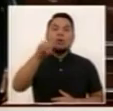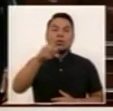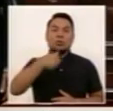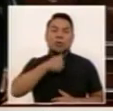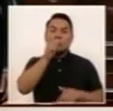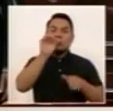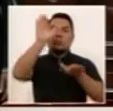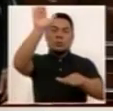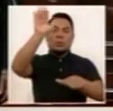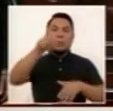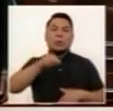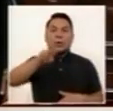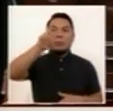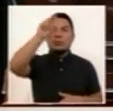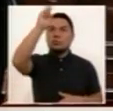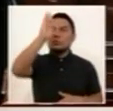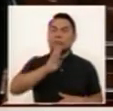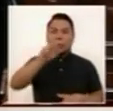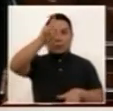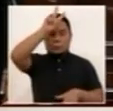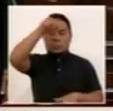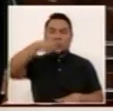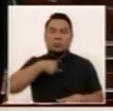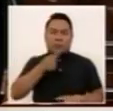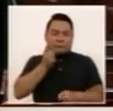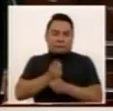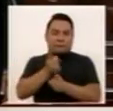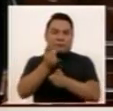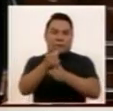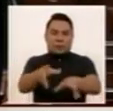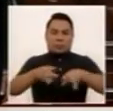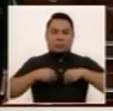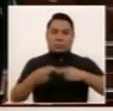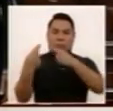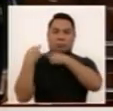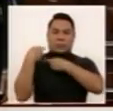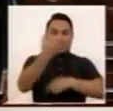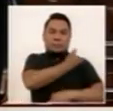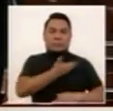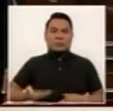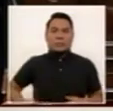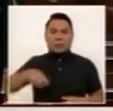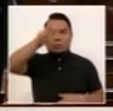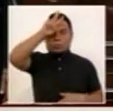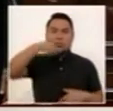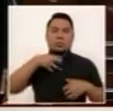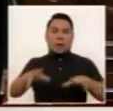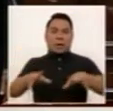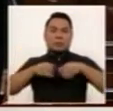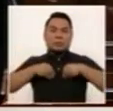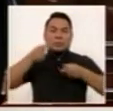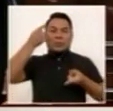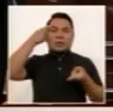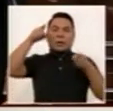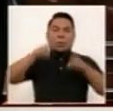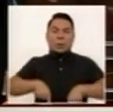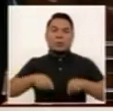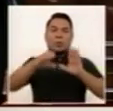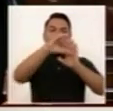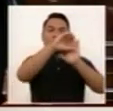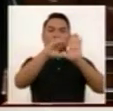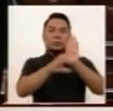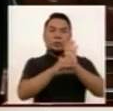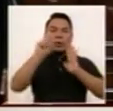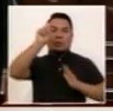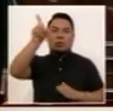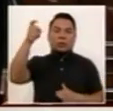que ejerceré fielmente el cargo de presidente de la República que asumo de acuerdo con la Constitución